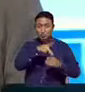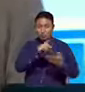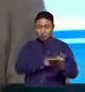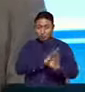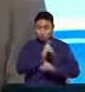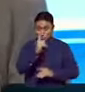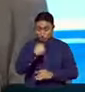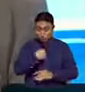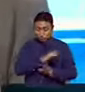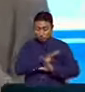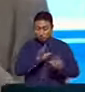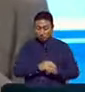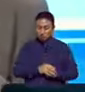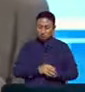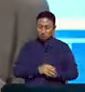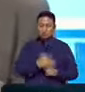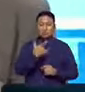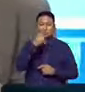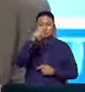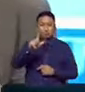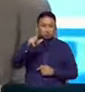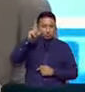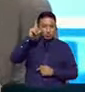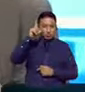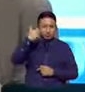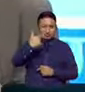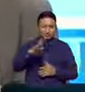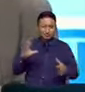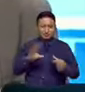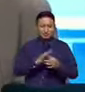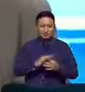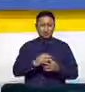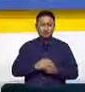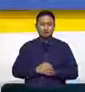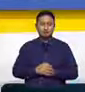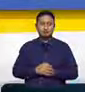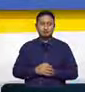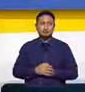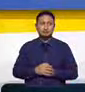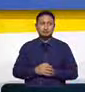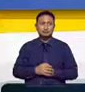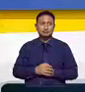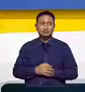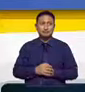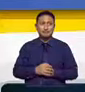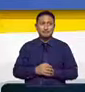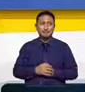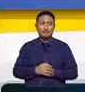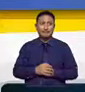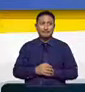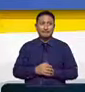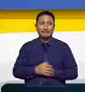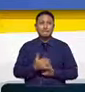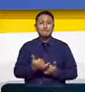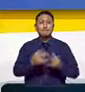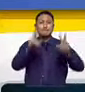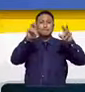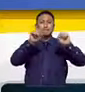únicamente. Hay que llegar a una lógica de acuerdo y consenso. No dejes de comentar este tema de los casos de corrupción que han